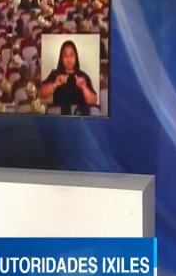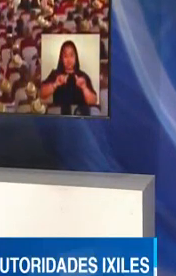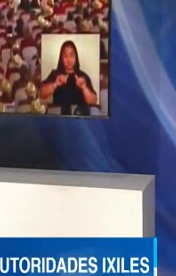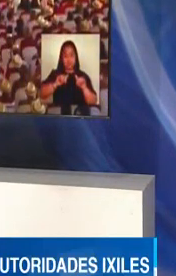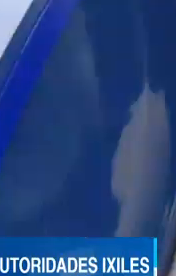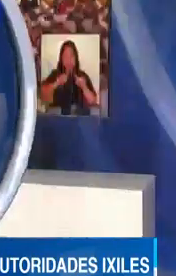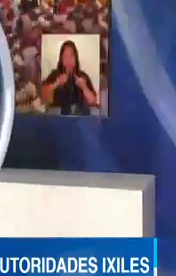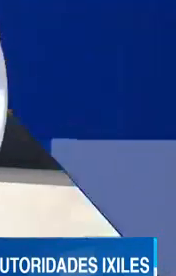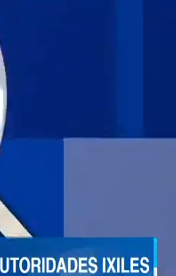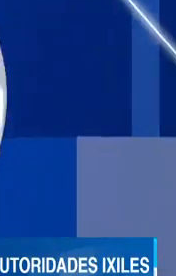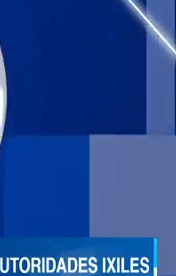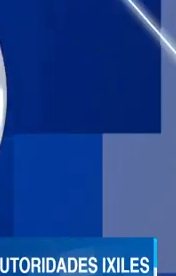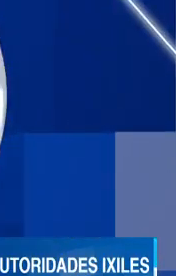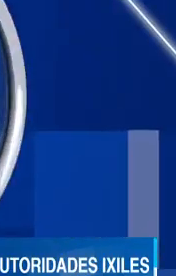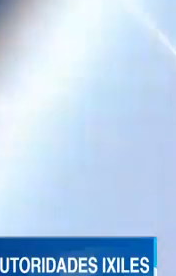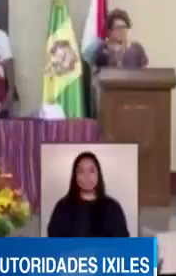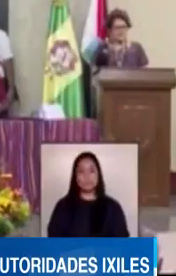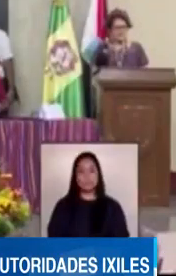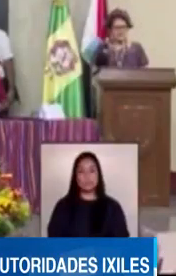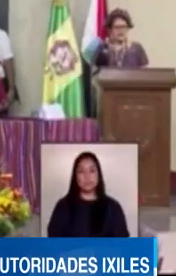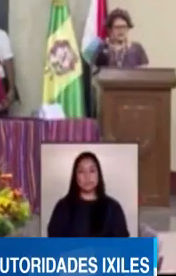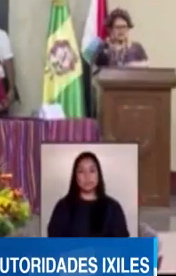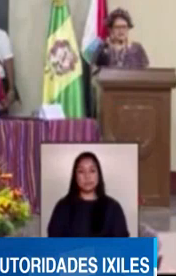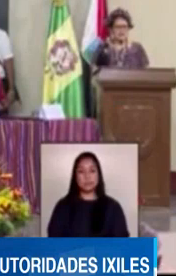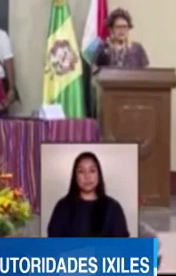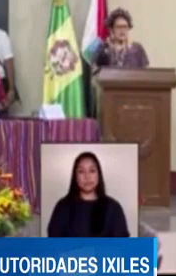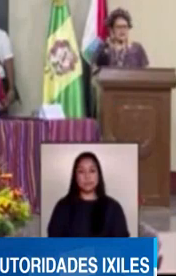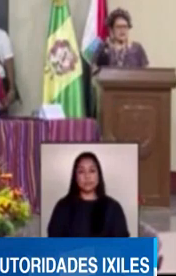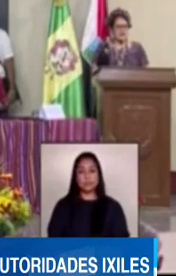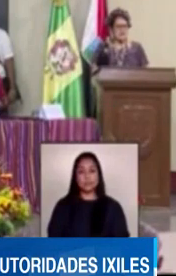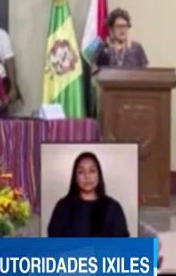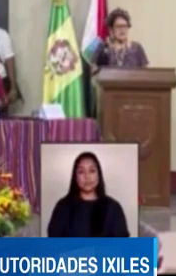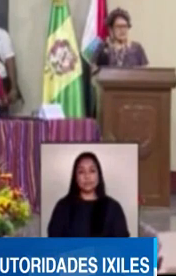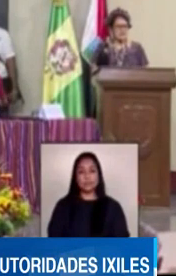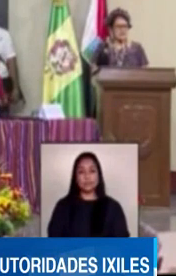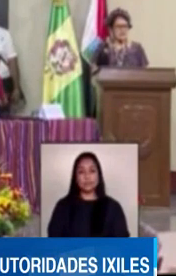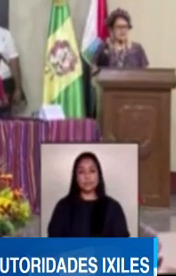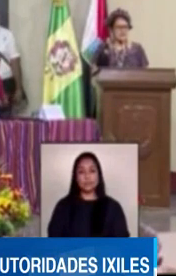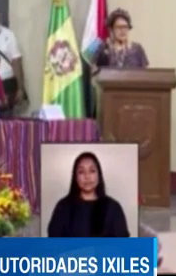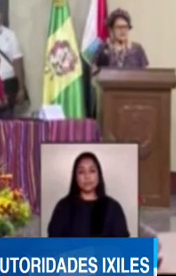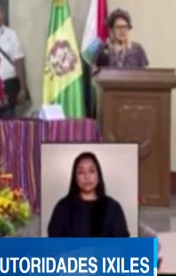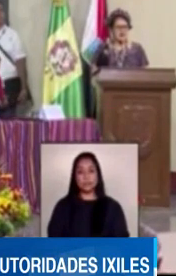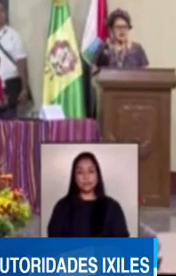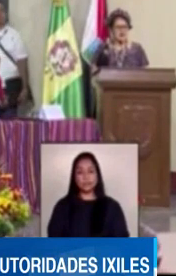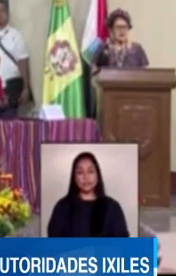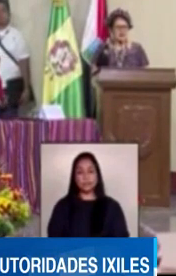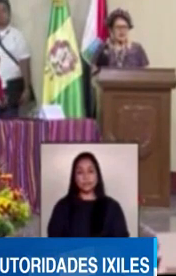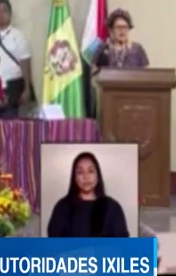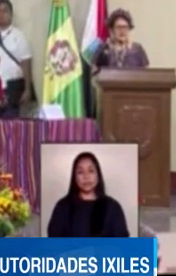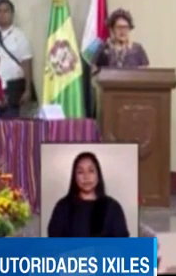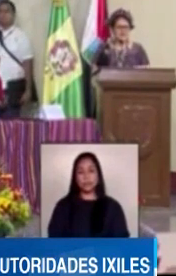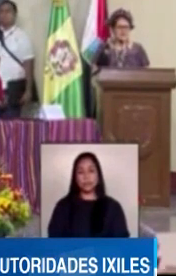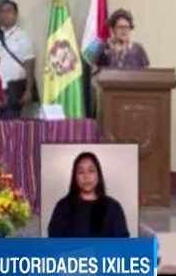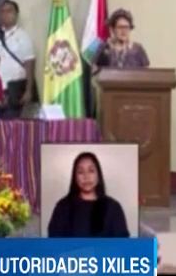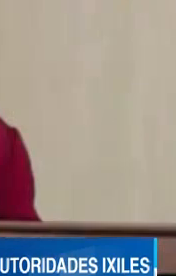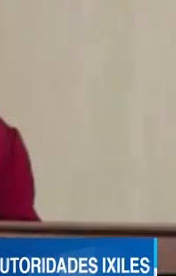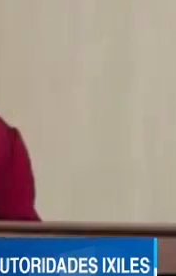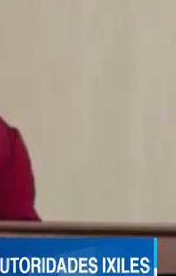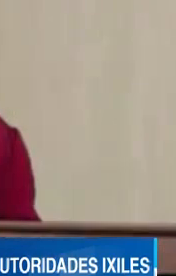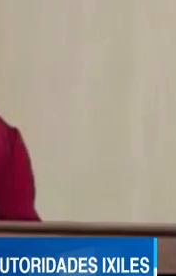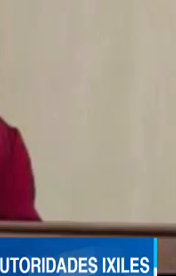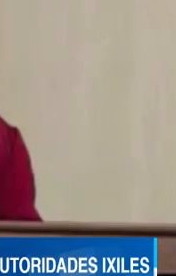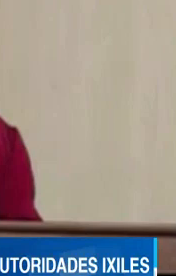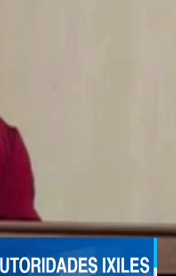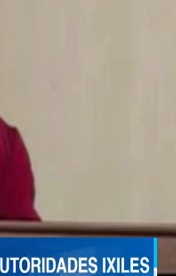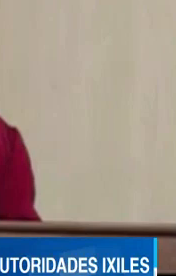y chiles el presidente de la república Bernardo Arévalo viajó este miércoles a quiché para reunirse con autoridades